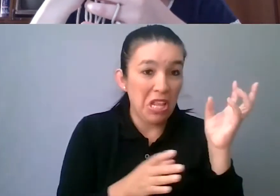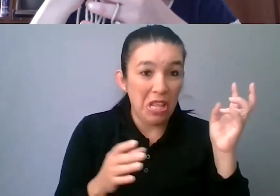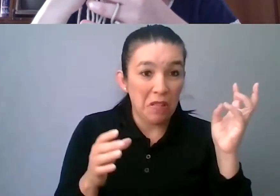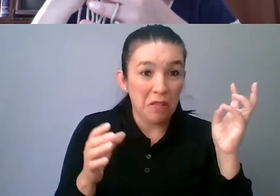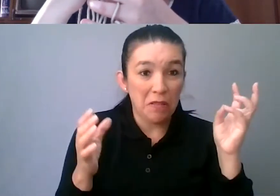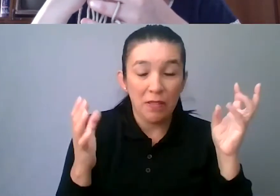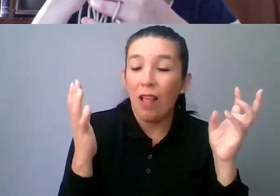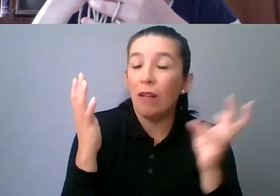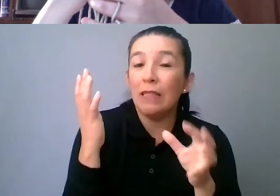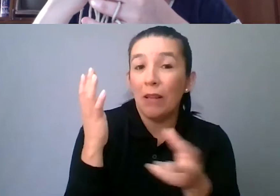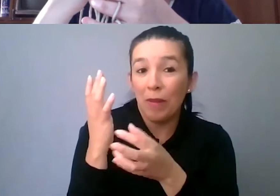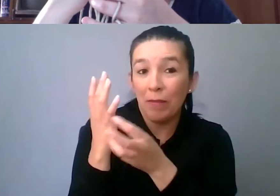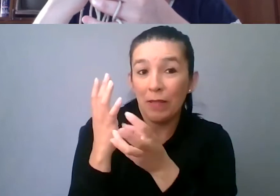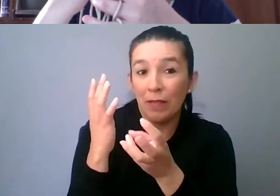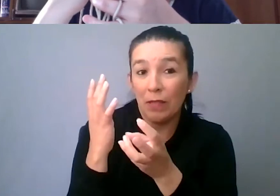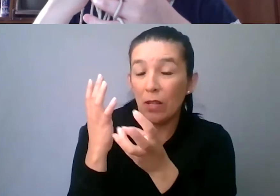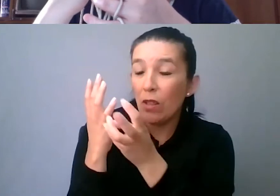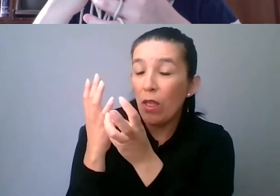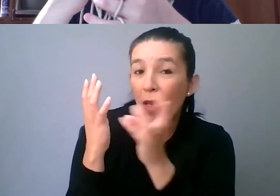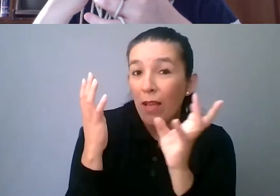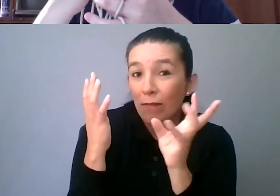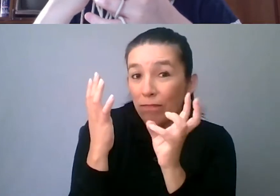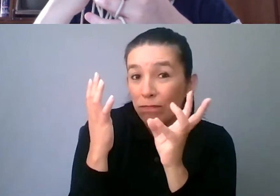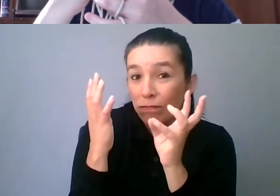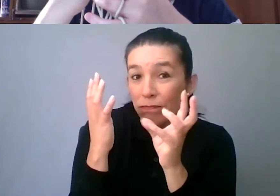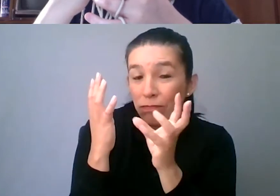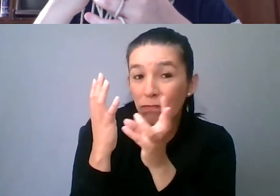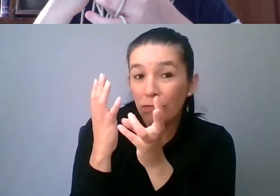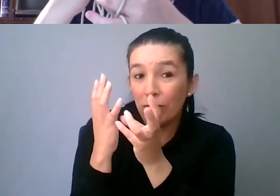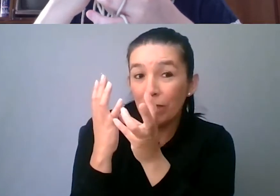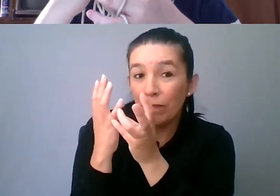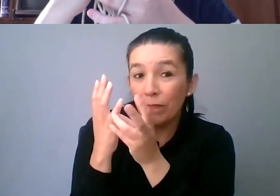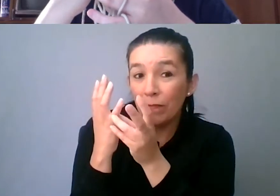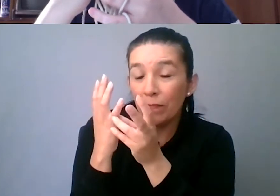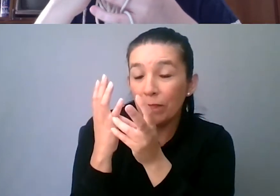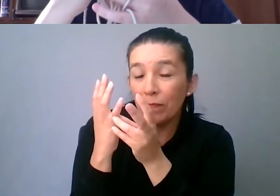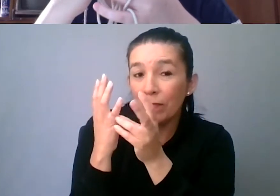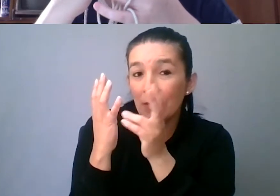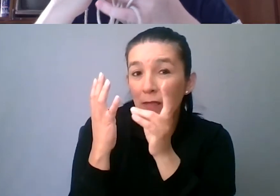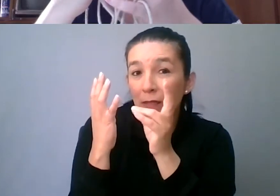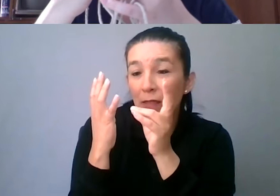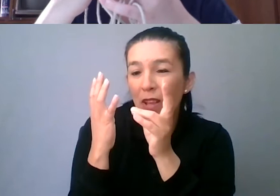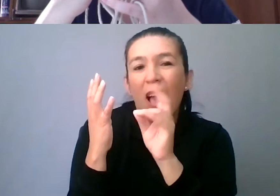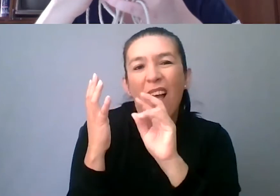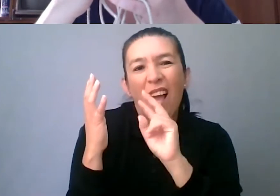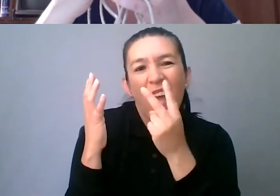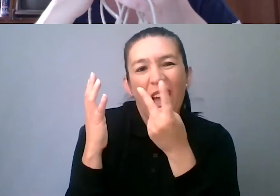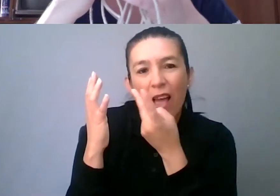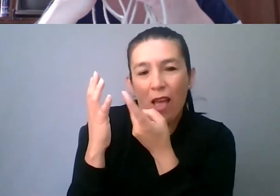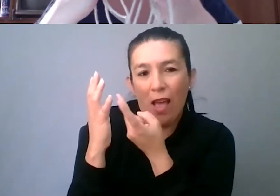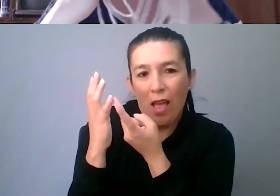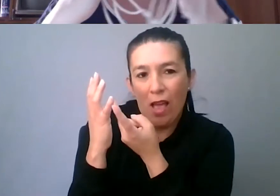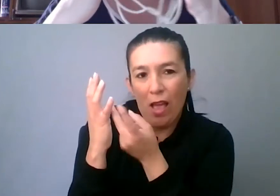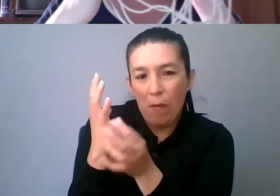saco, levanto las dos cuerdas del meñique derecho Lo giro en 180 grados y